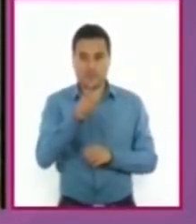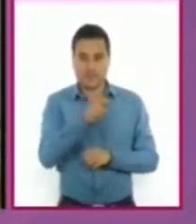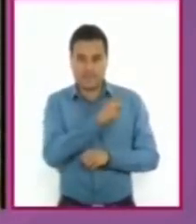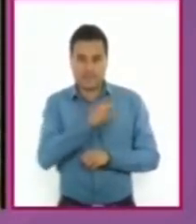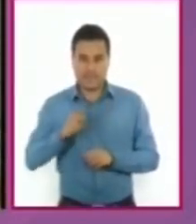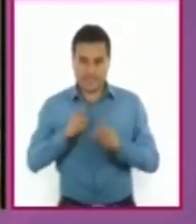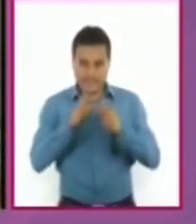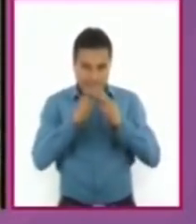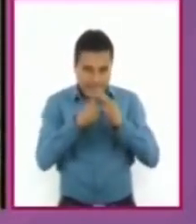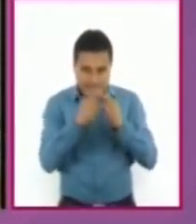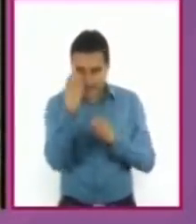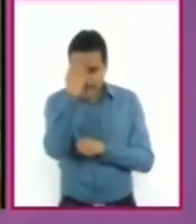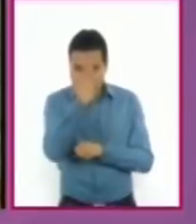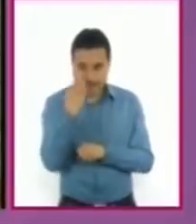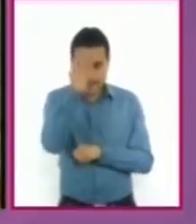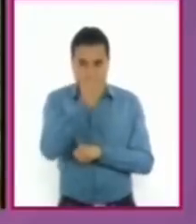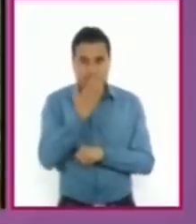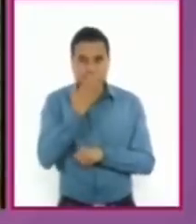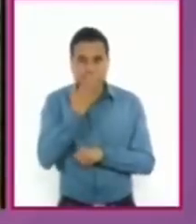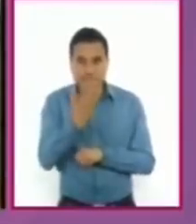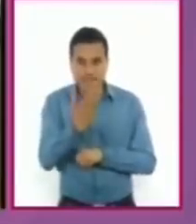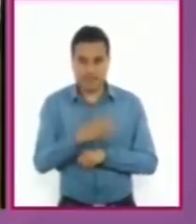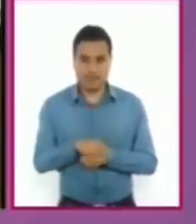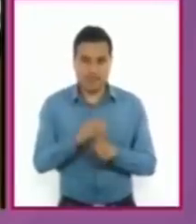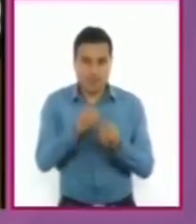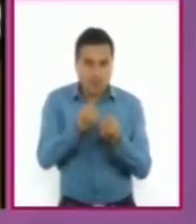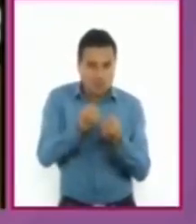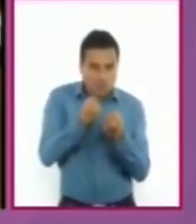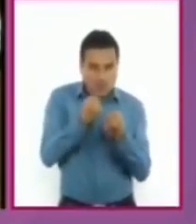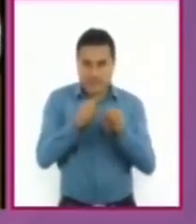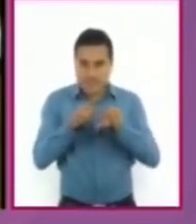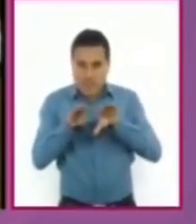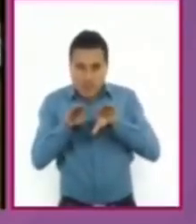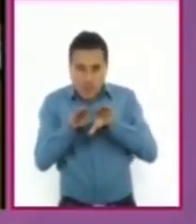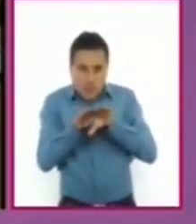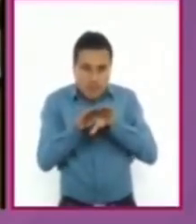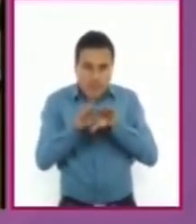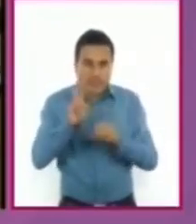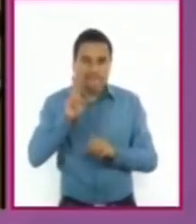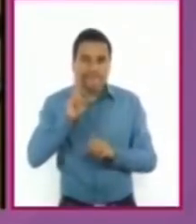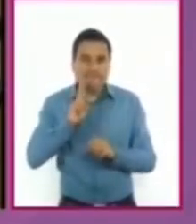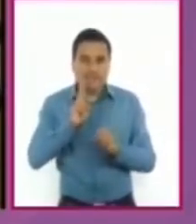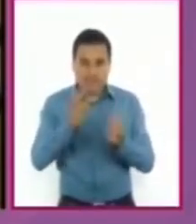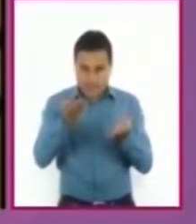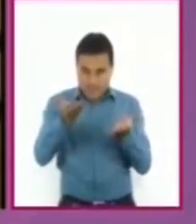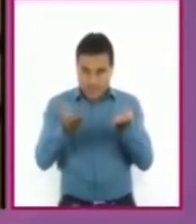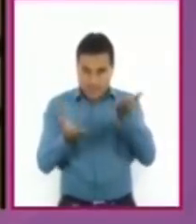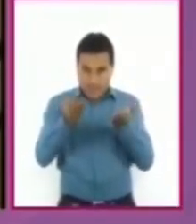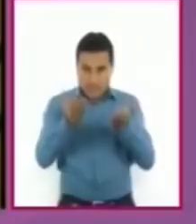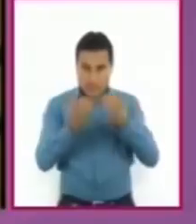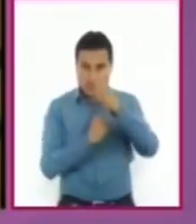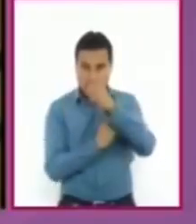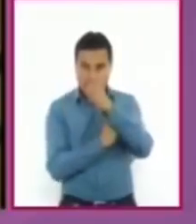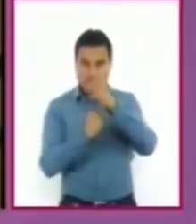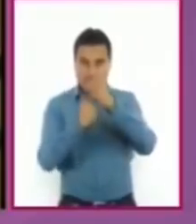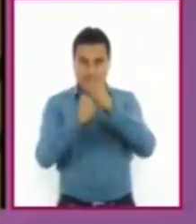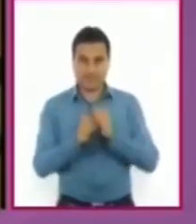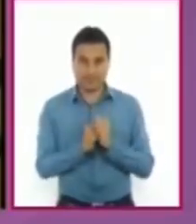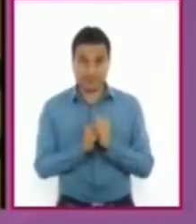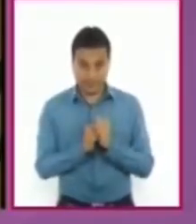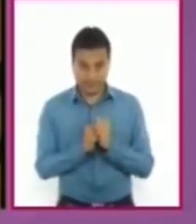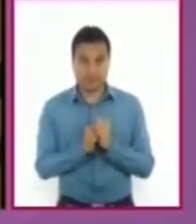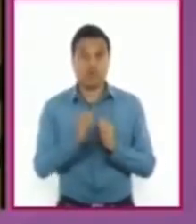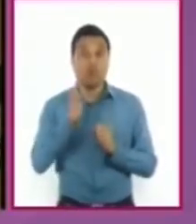punto de aplicación y la magnitud de las fuerzas participantes para buscar el equilibrio entre ellas y así evitar que con